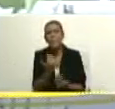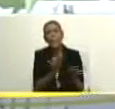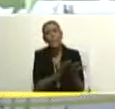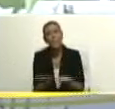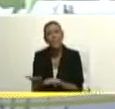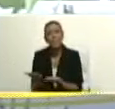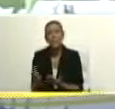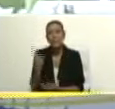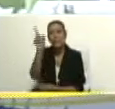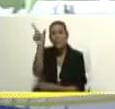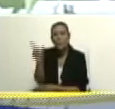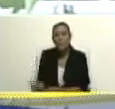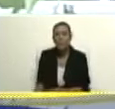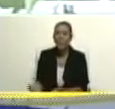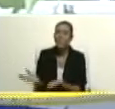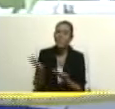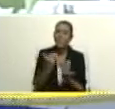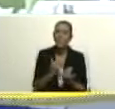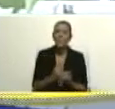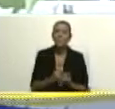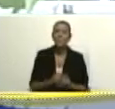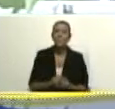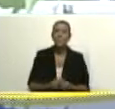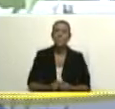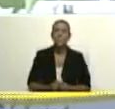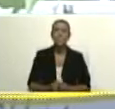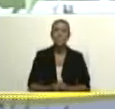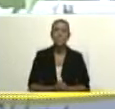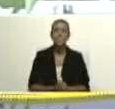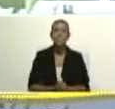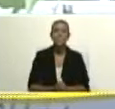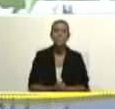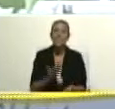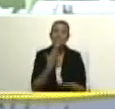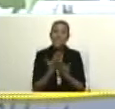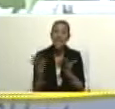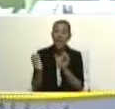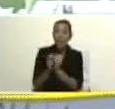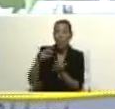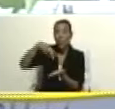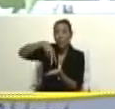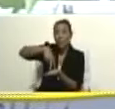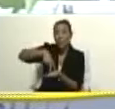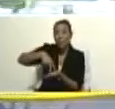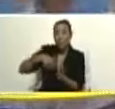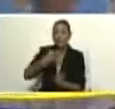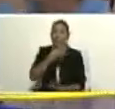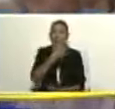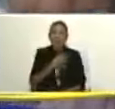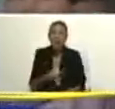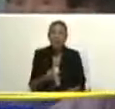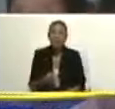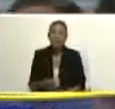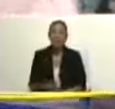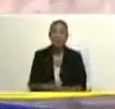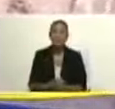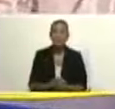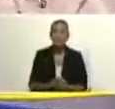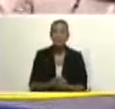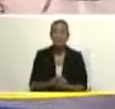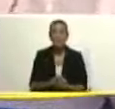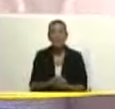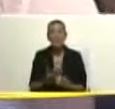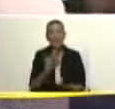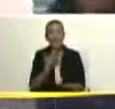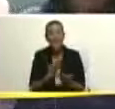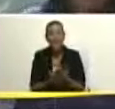bienvenida. Adelante, por favor. Si quieres te pones de pie. Bueno,